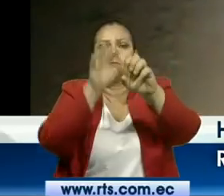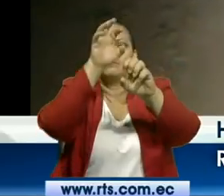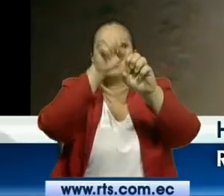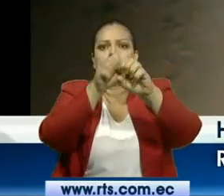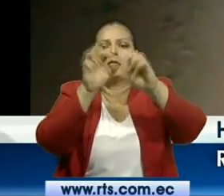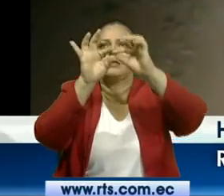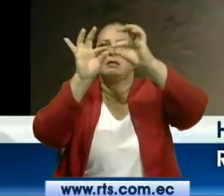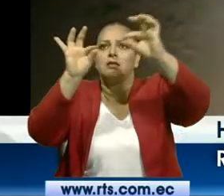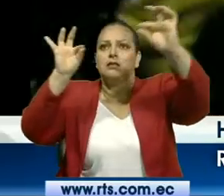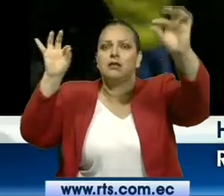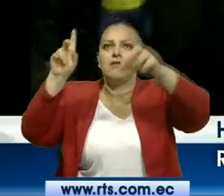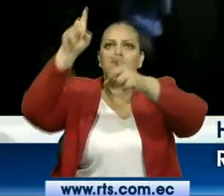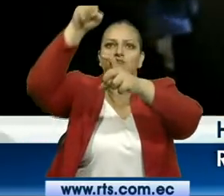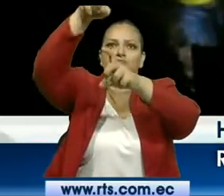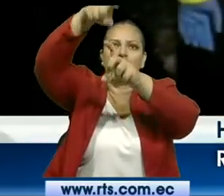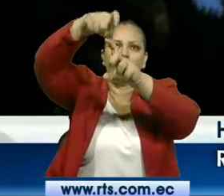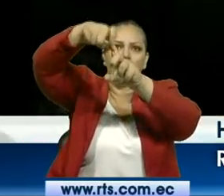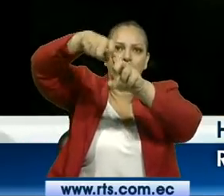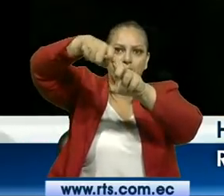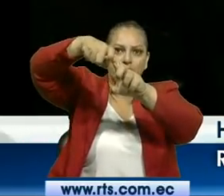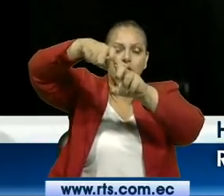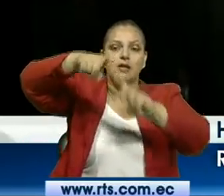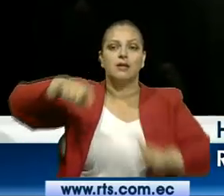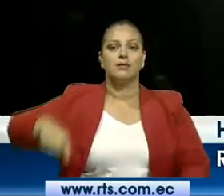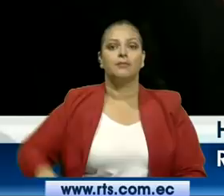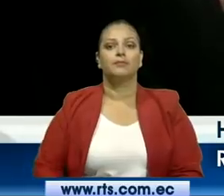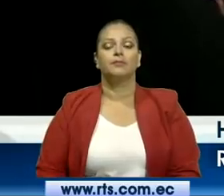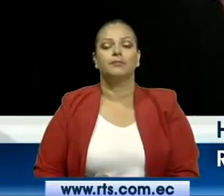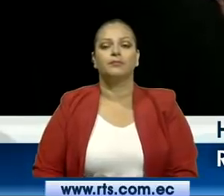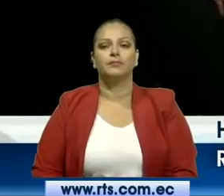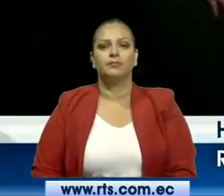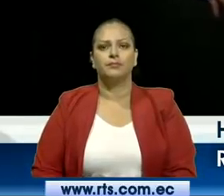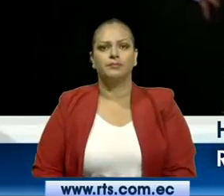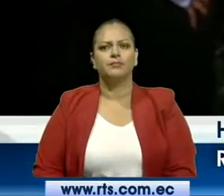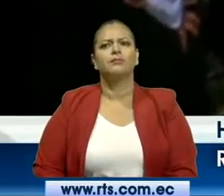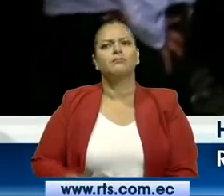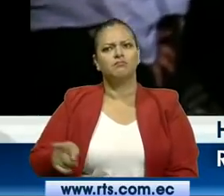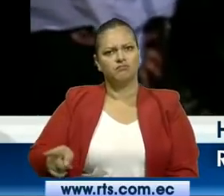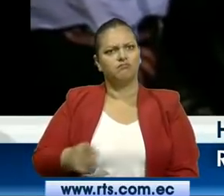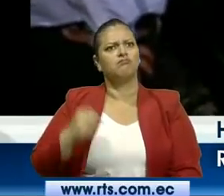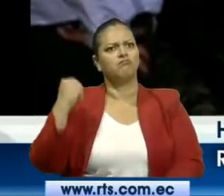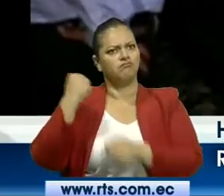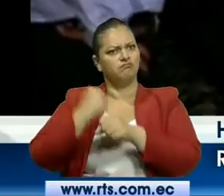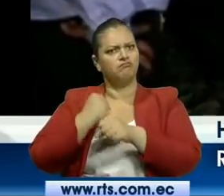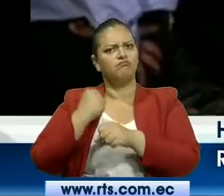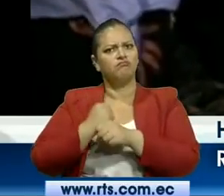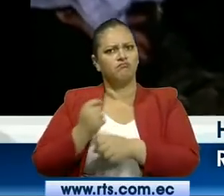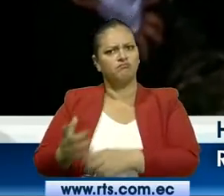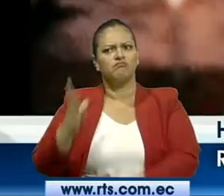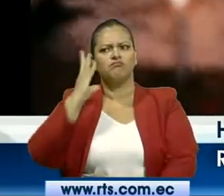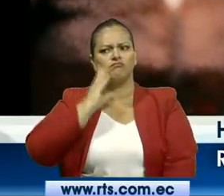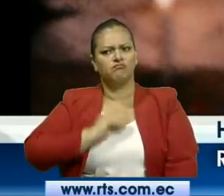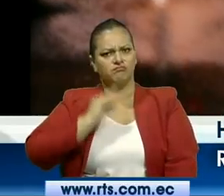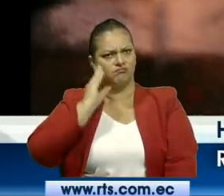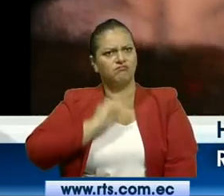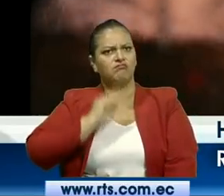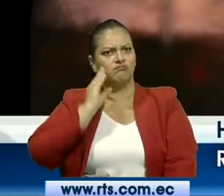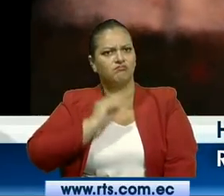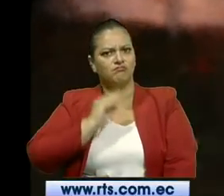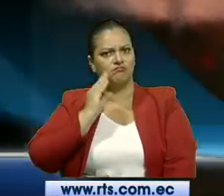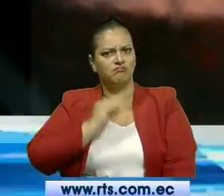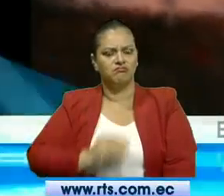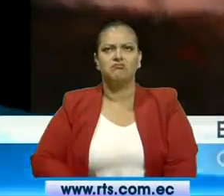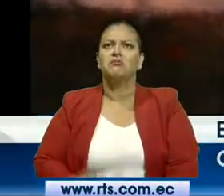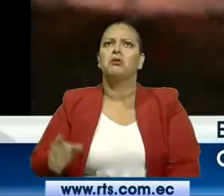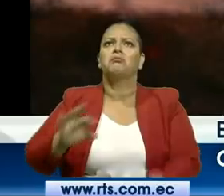instalación eléctrica. Al parecer, el ciudadano ya contaba con experiencia de este tipo, por lo cual nadie se